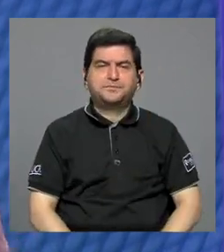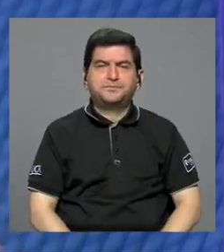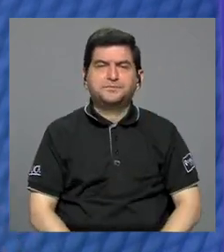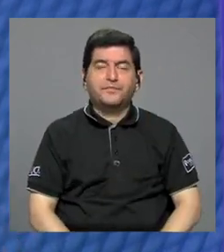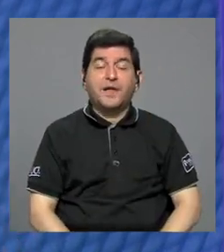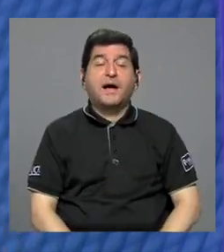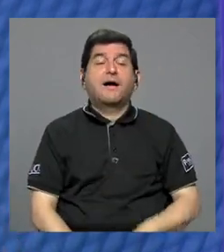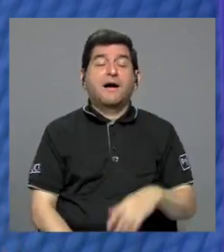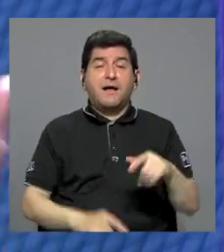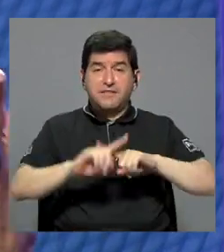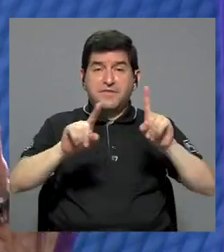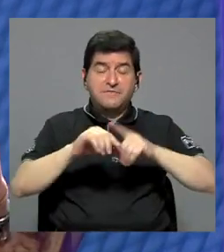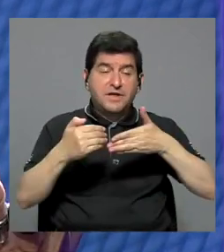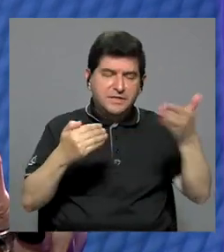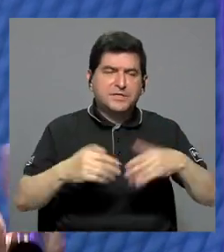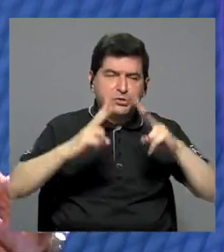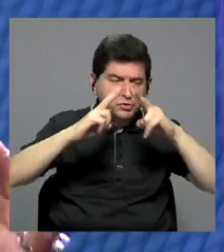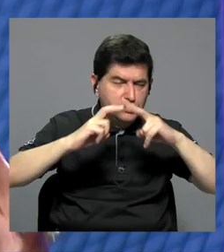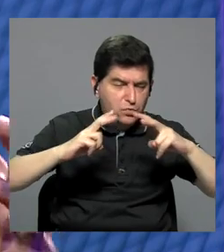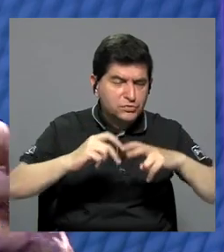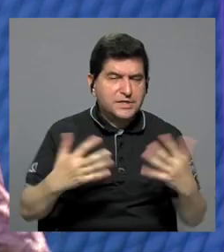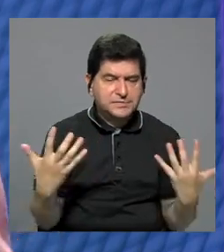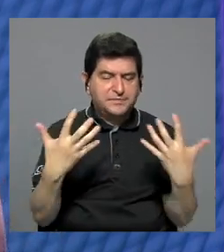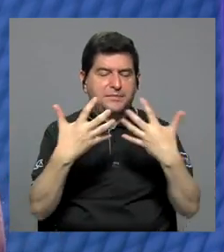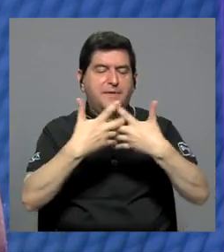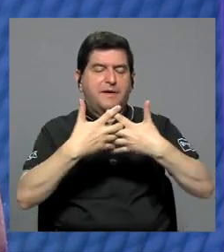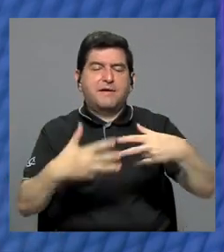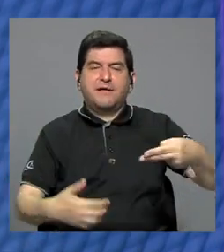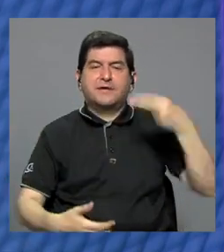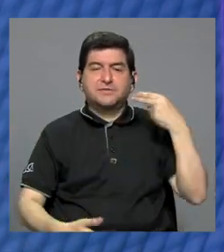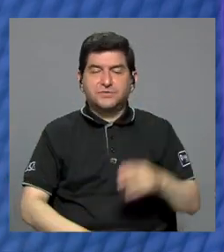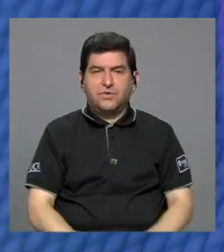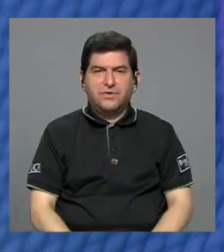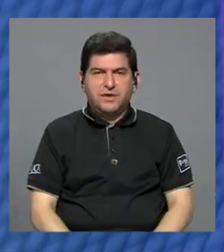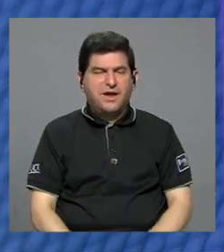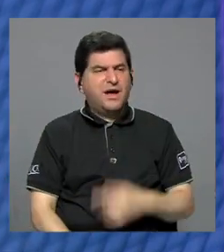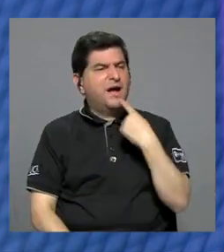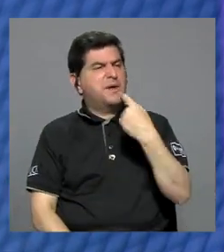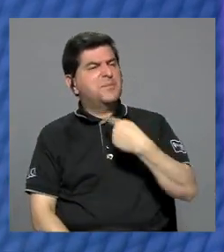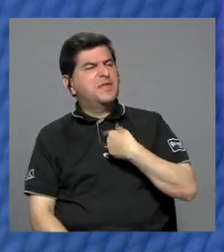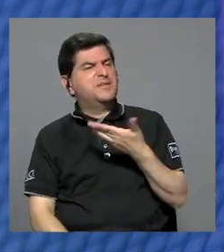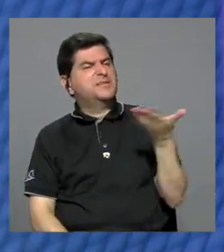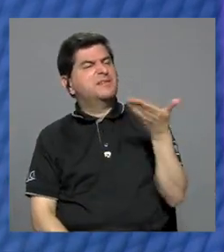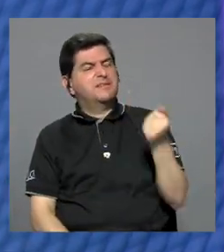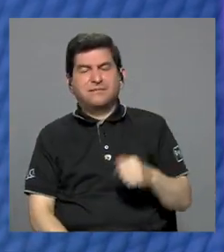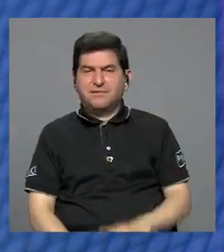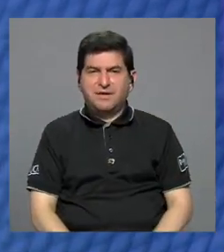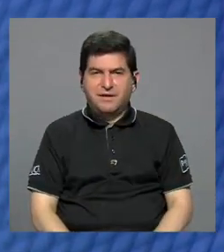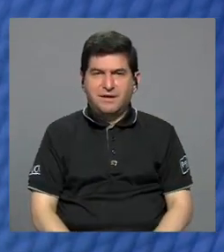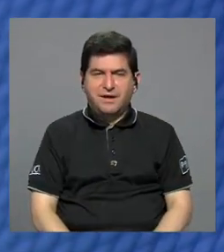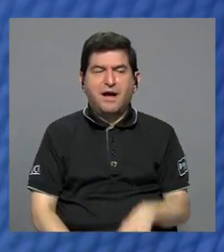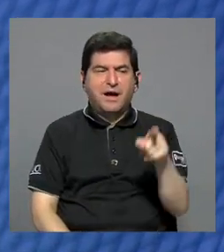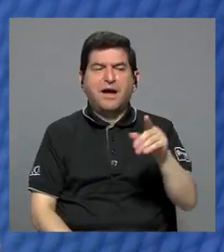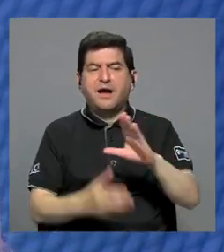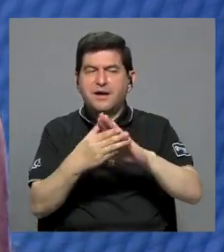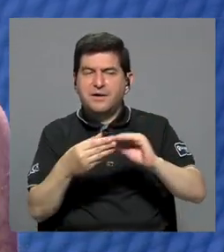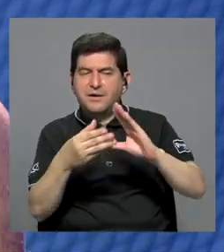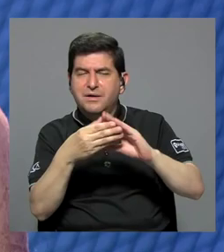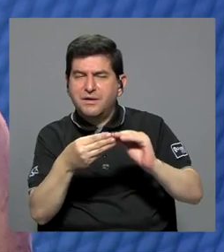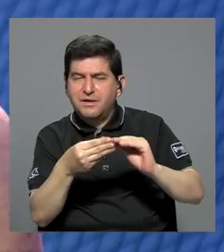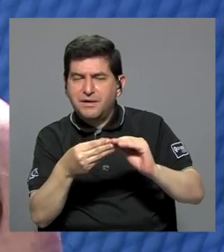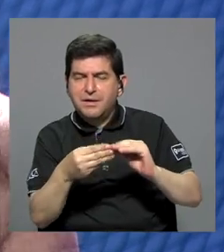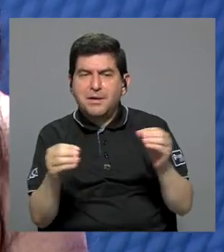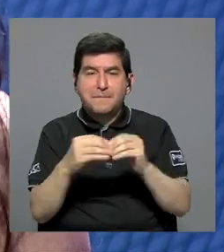Entonces, va a tener muchas cosas para leer y va a armar una historia. Y va a decir, bueno, ¿qué es lo que me están diciendo? Me están diciendo tarararara,